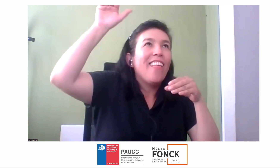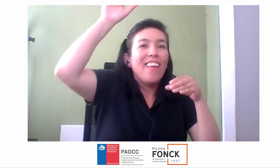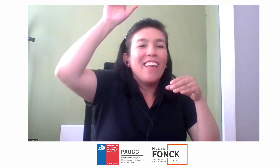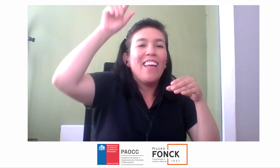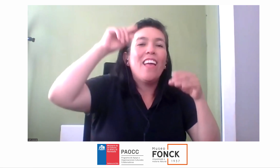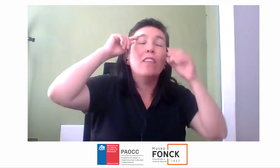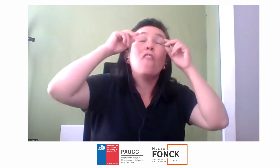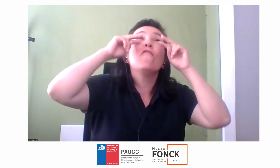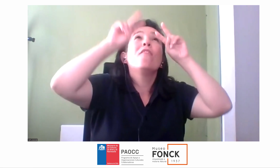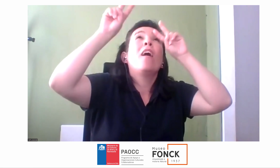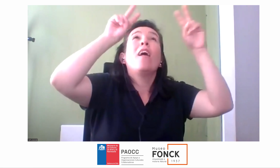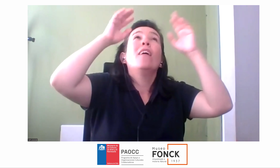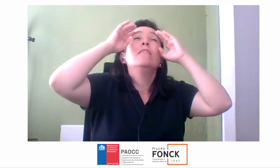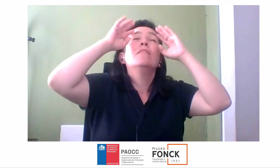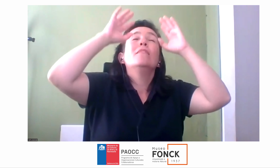a la experiencia